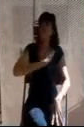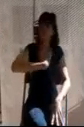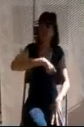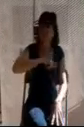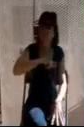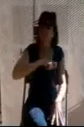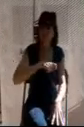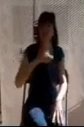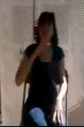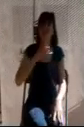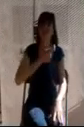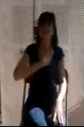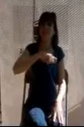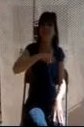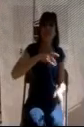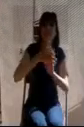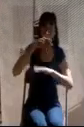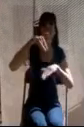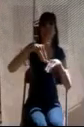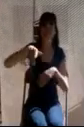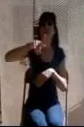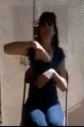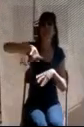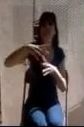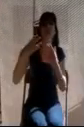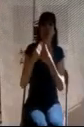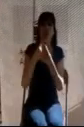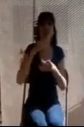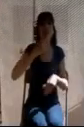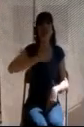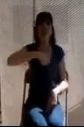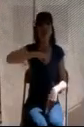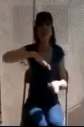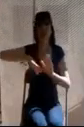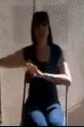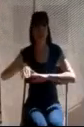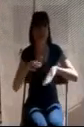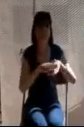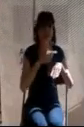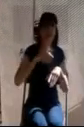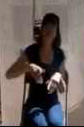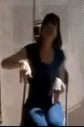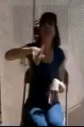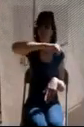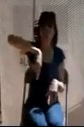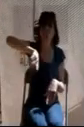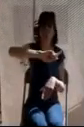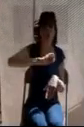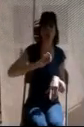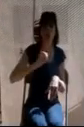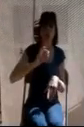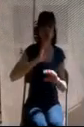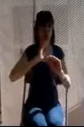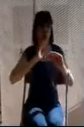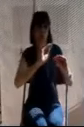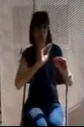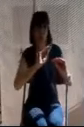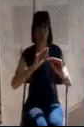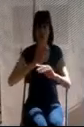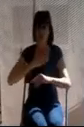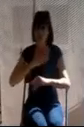además, España, voten ustedes con nosotros. España no es de derechas ni de izquierdas, es de todos. Tan suya como